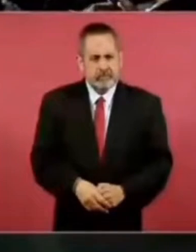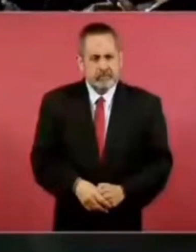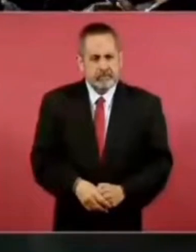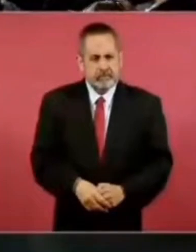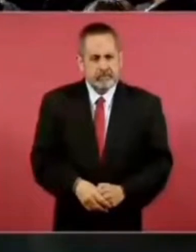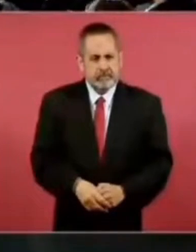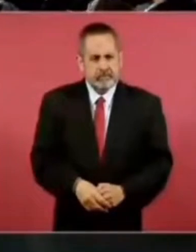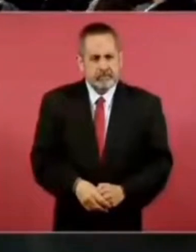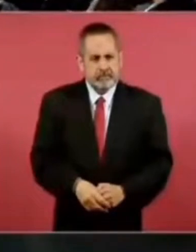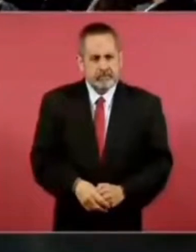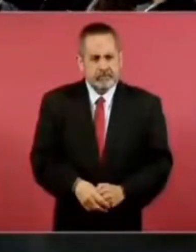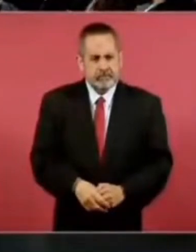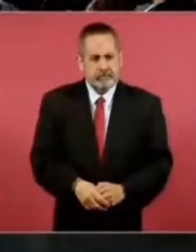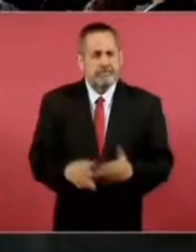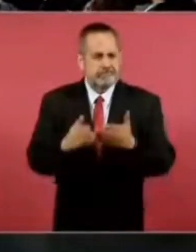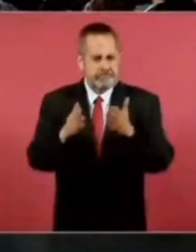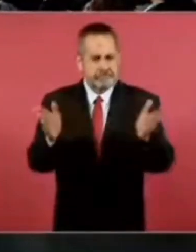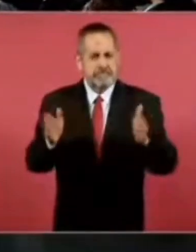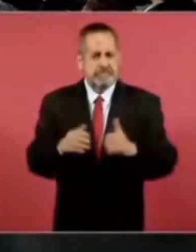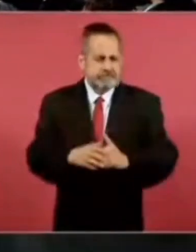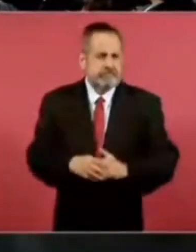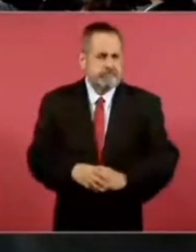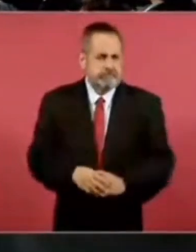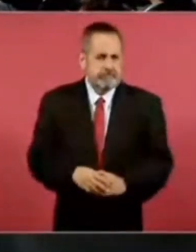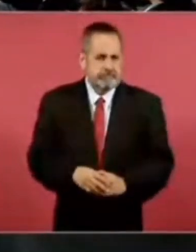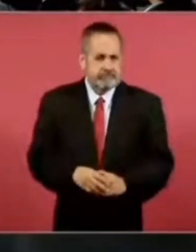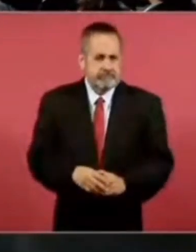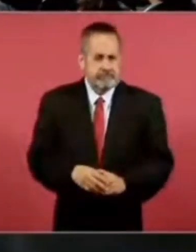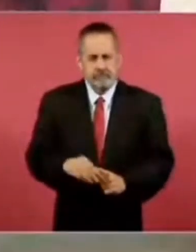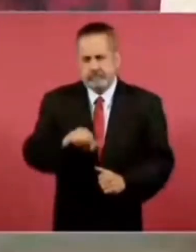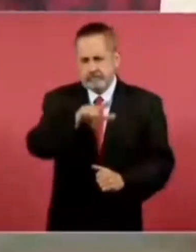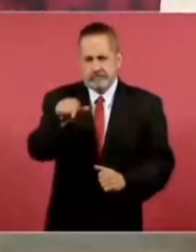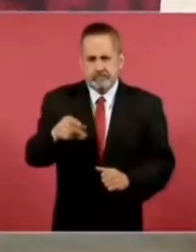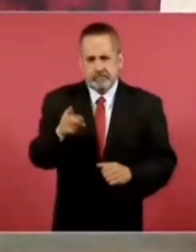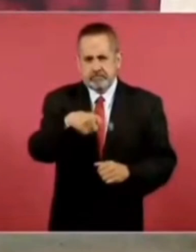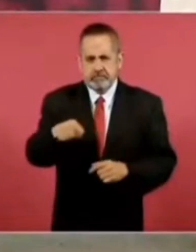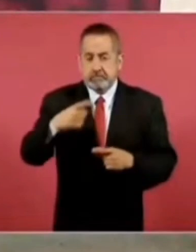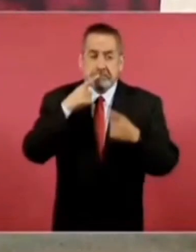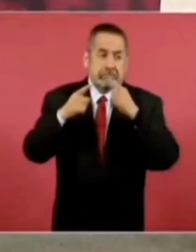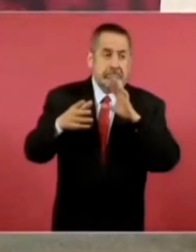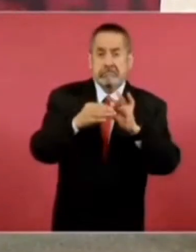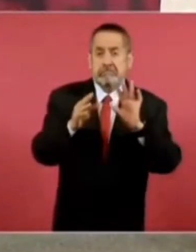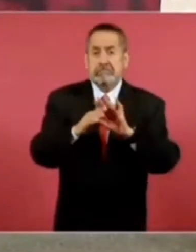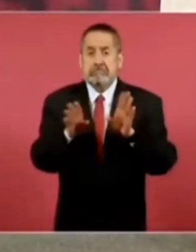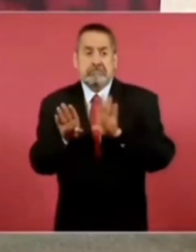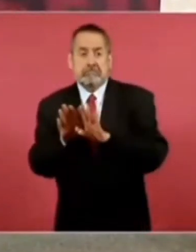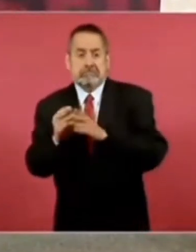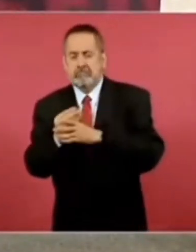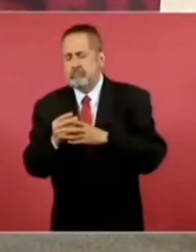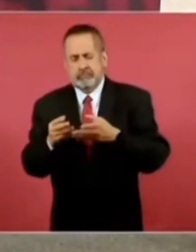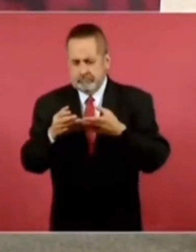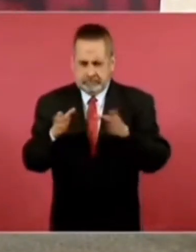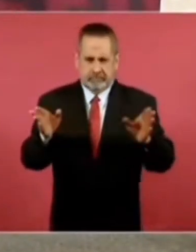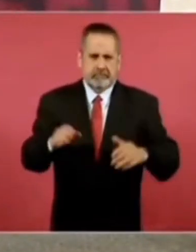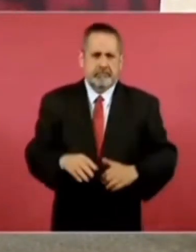cerrada. Abierta. Porque ya después que ustedes se quejan de que... Es que